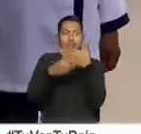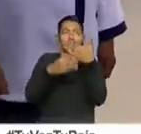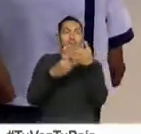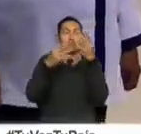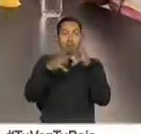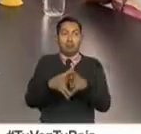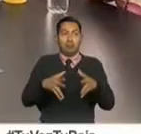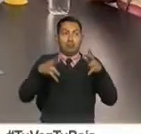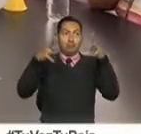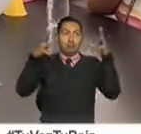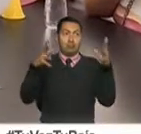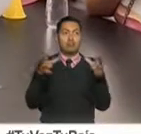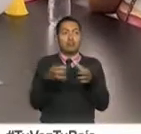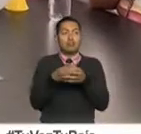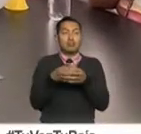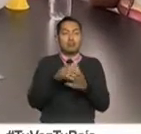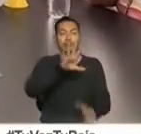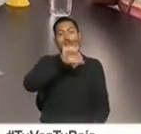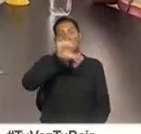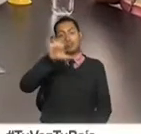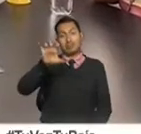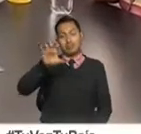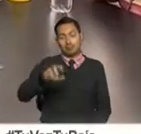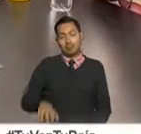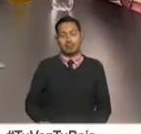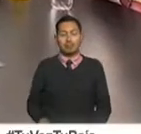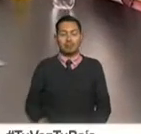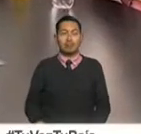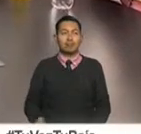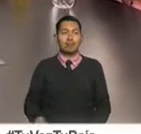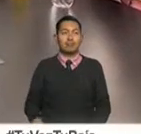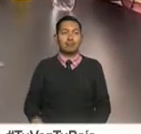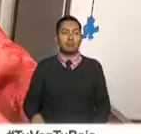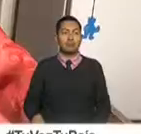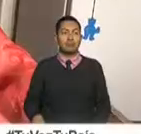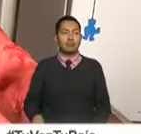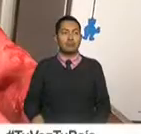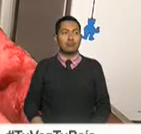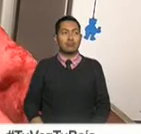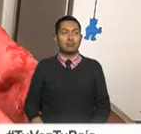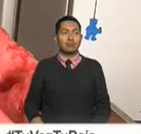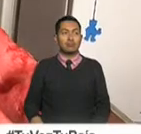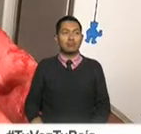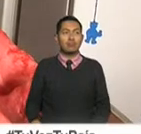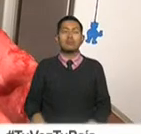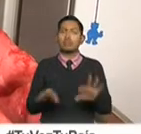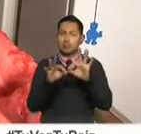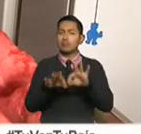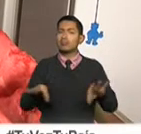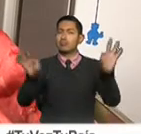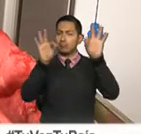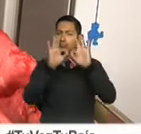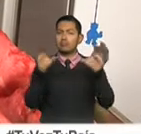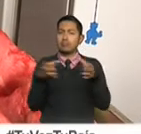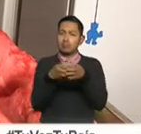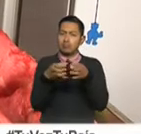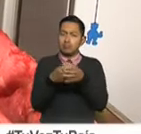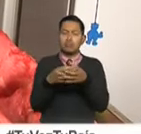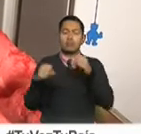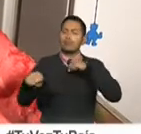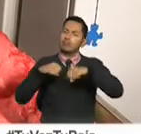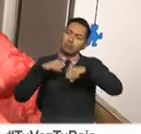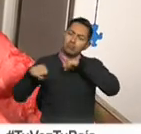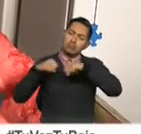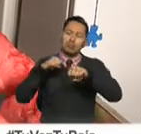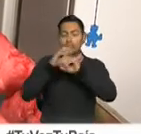emprendedores hasta registrarse 500 personas a nivel nacional. El CERCOV ha sido muy importante porque todo el trámite ha